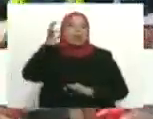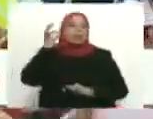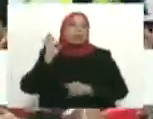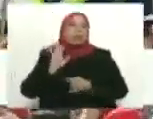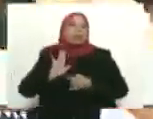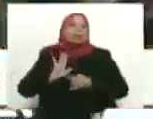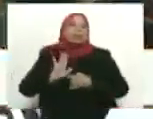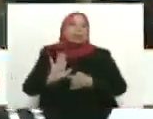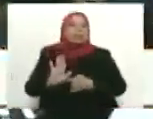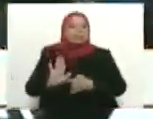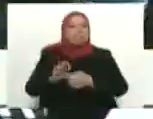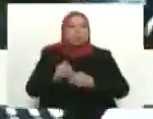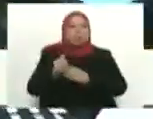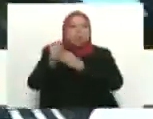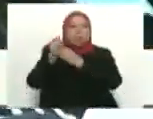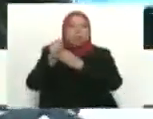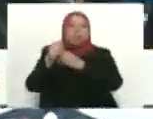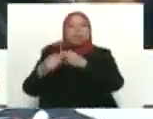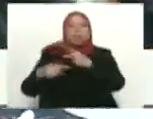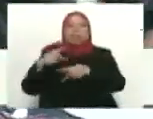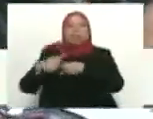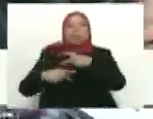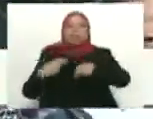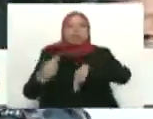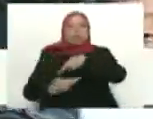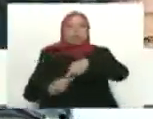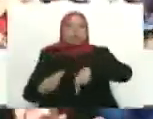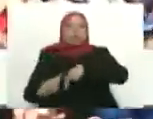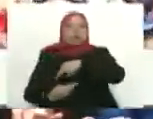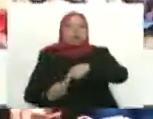frente de este proceso.